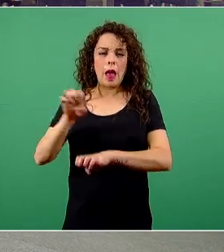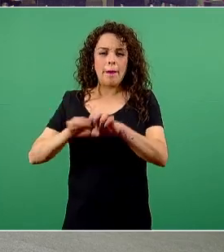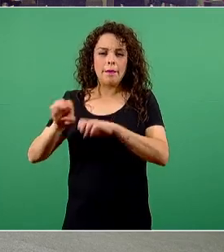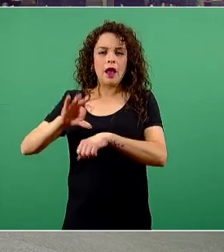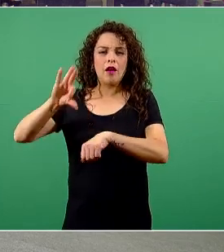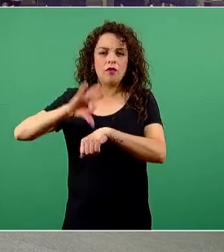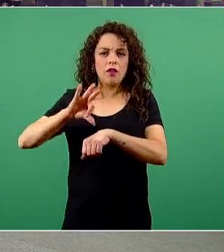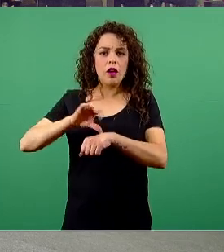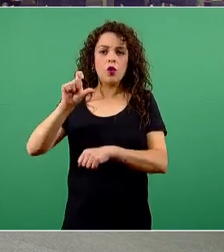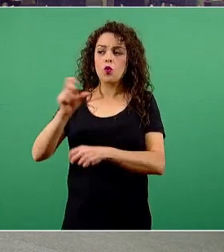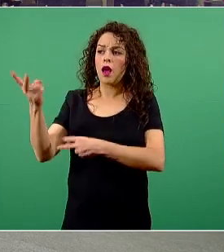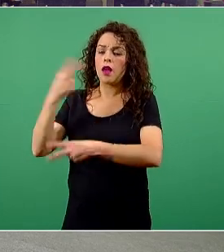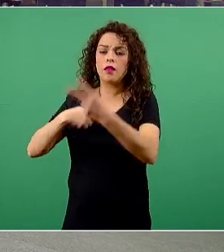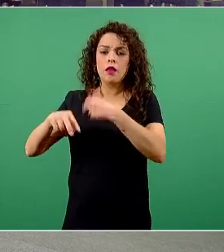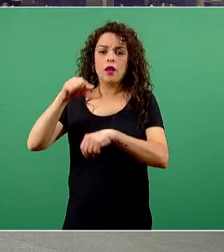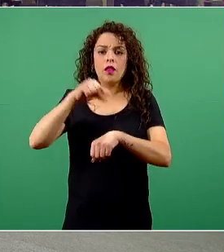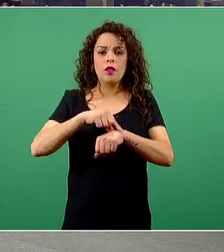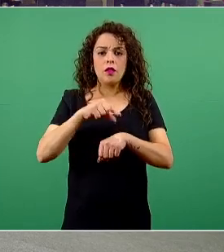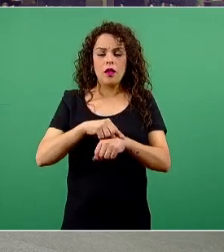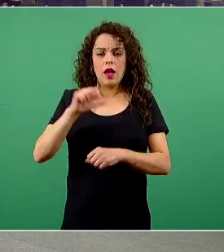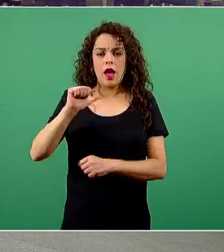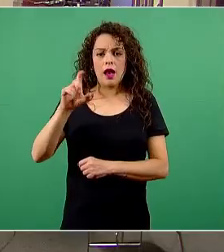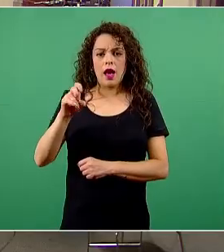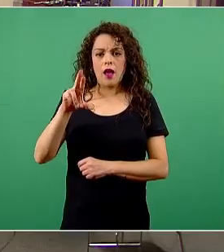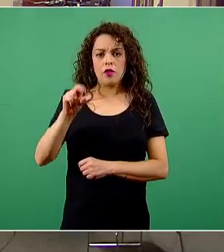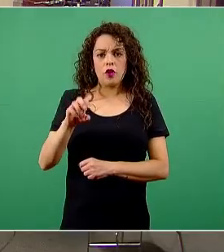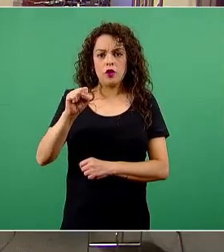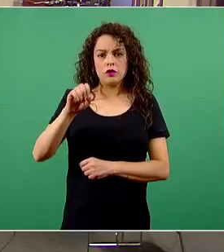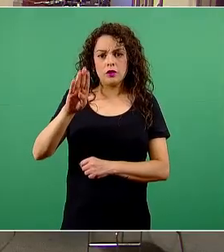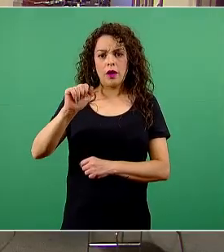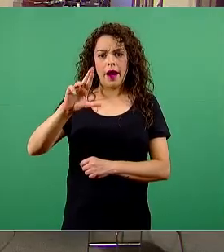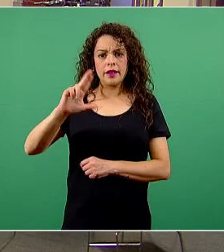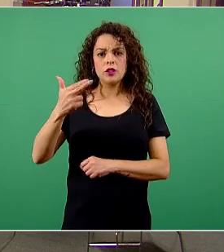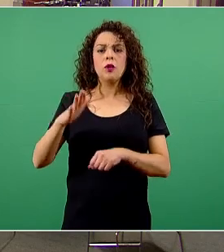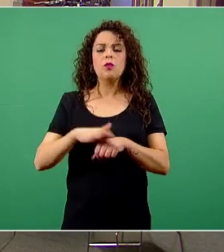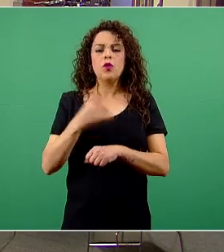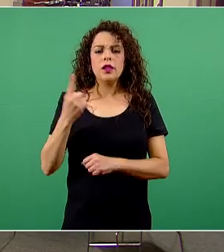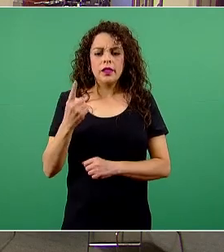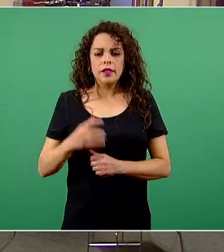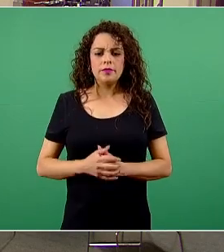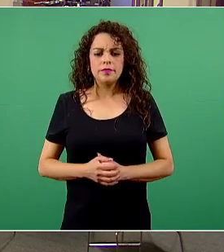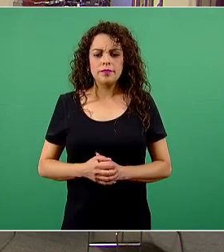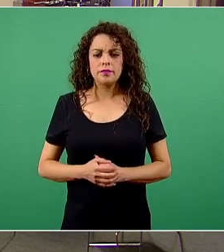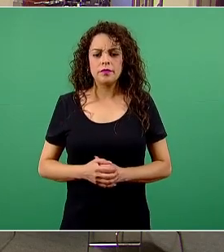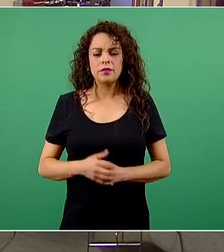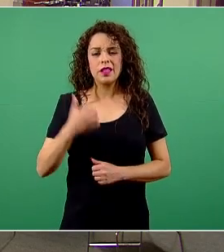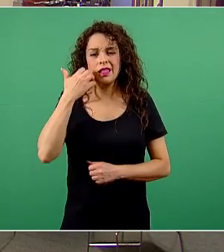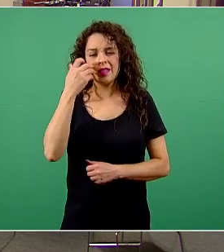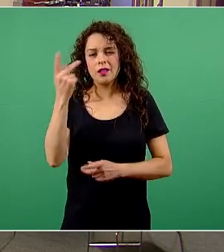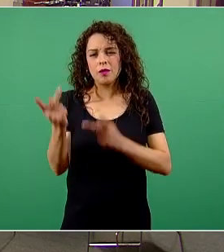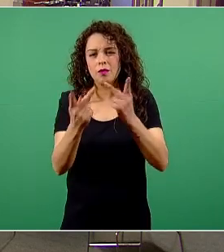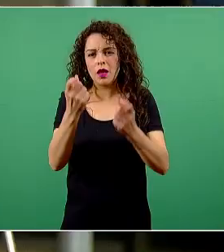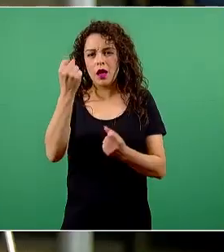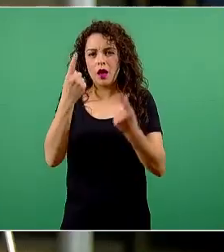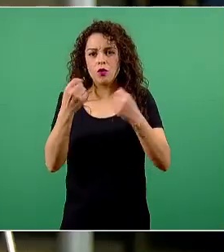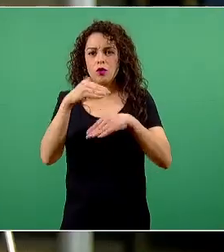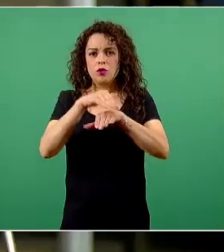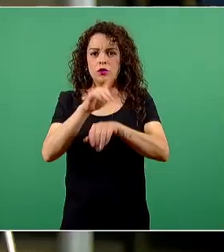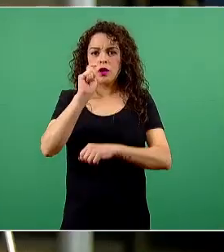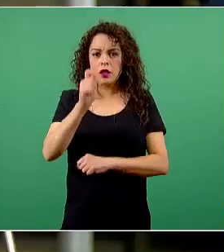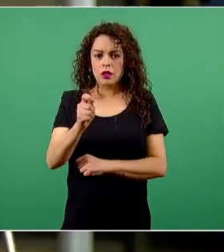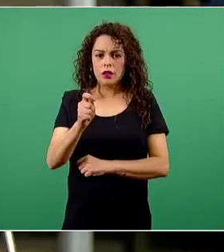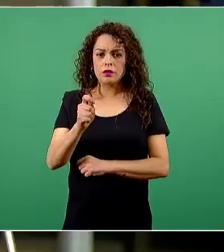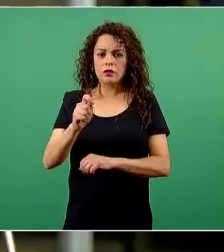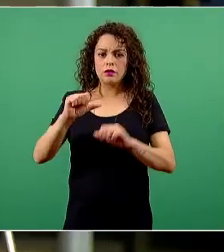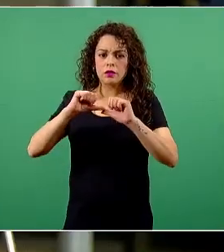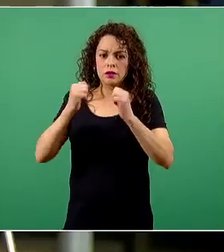cuándo va a venir el doctor Alejandro Sbach, porque quieren hacer algunas preguntas referentes al área de la COFEPRIS, pero se lo voy a